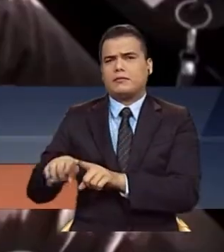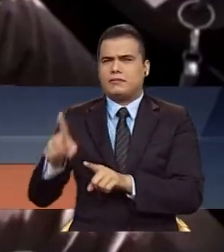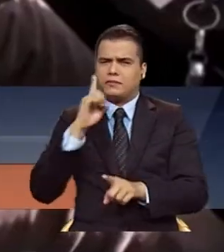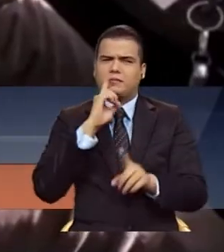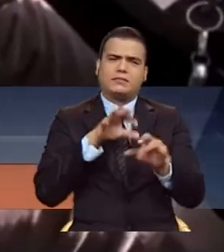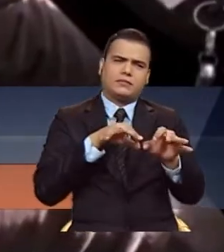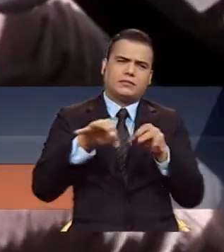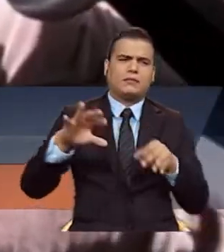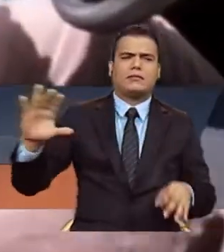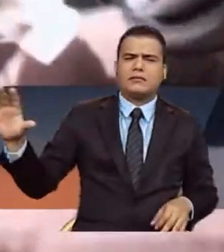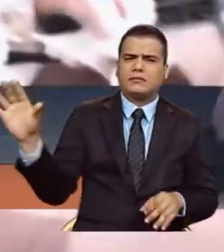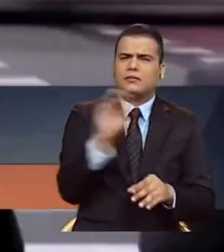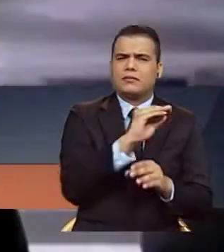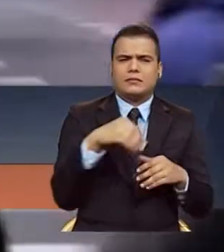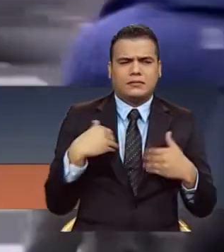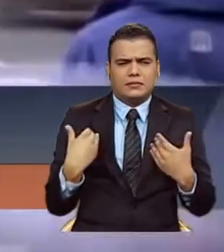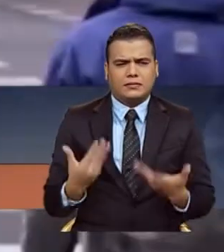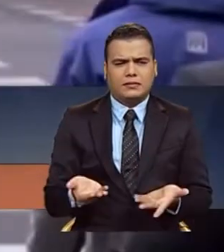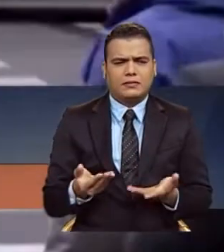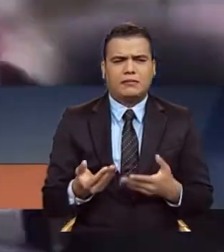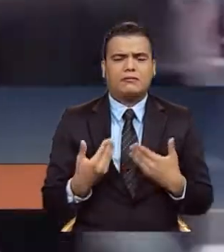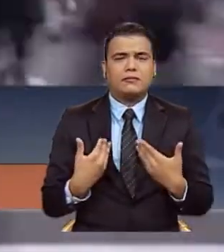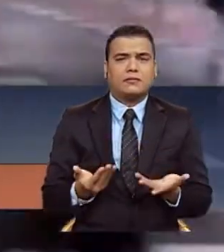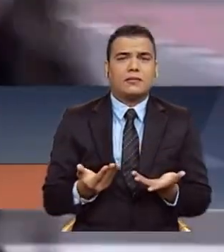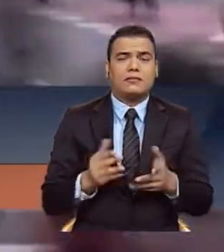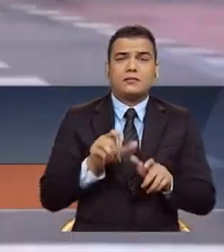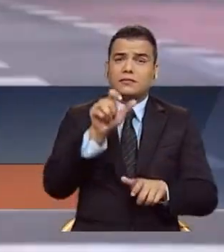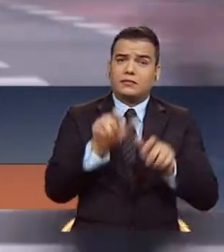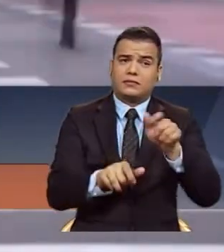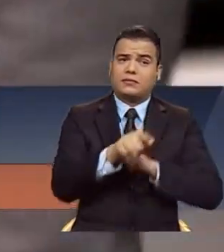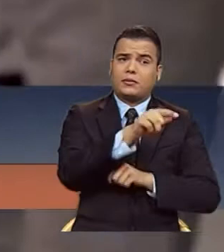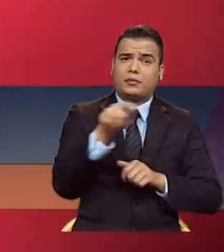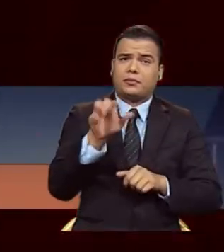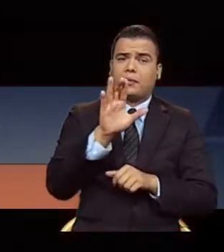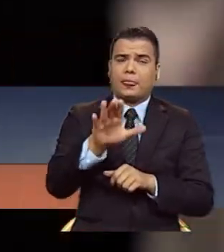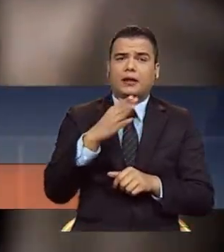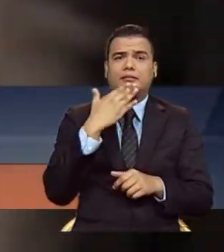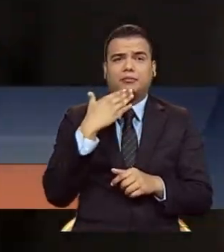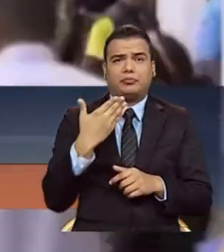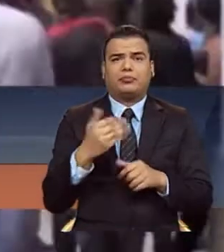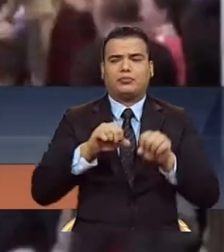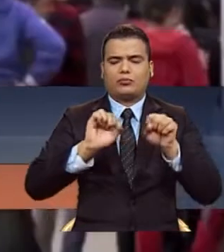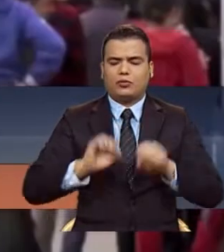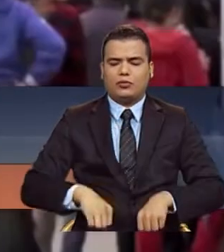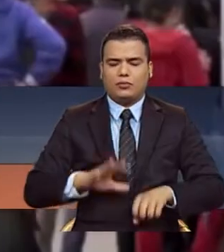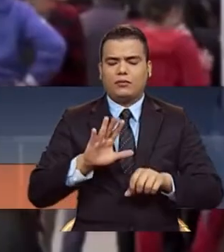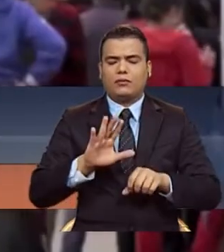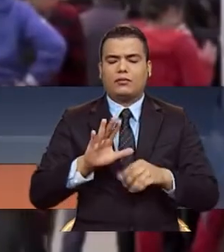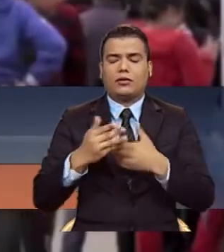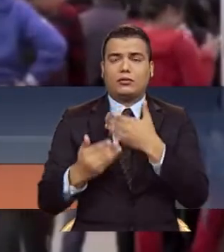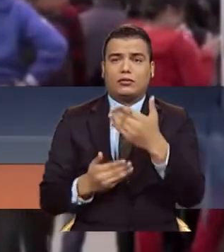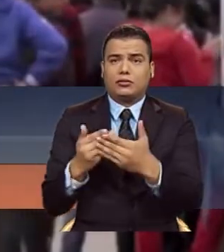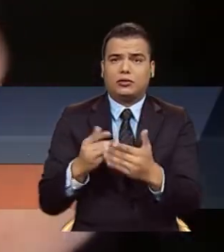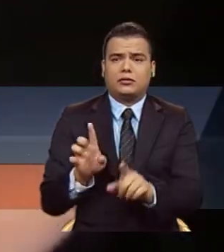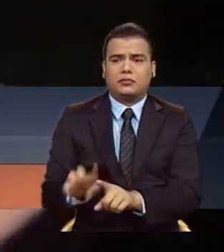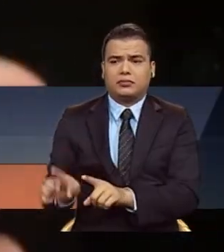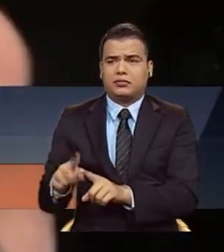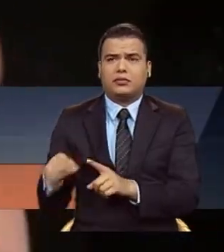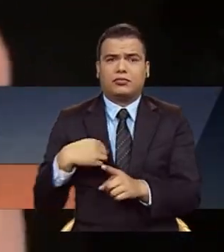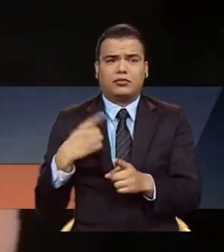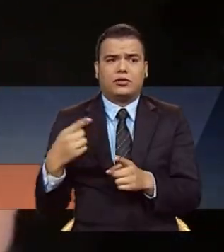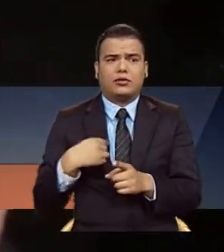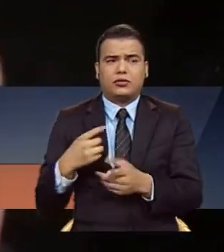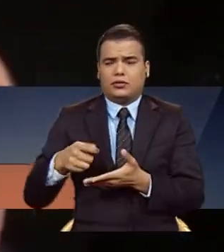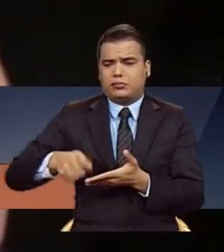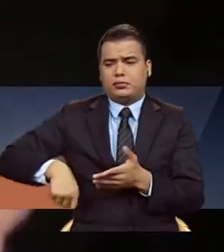explicarle a todo el mundo, lo que eso significa es que la gente va a tener la posibilidad de hacer todas sus transacciones electrónicamente.